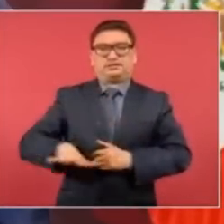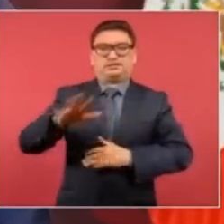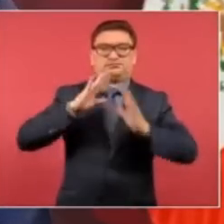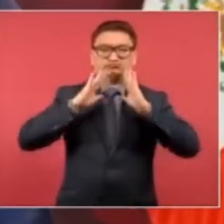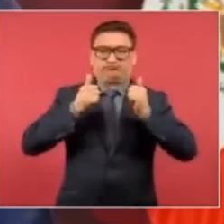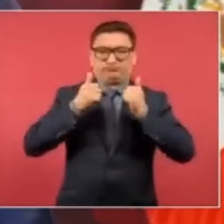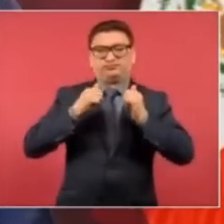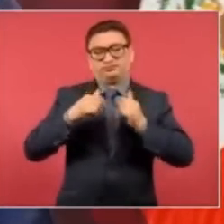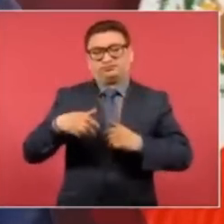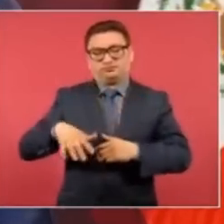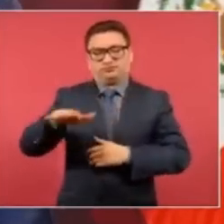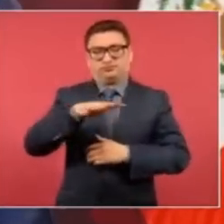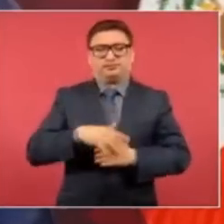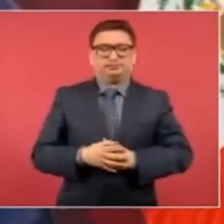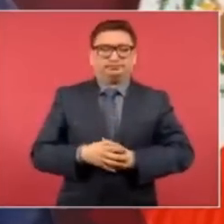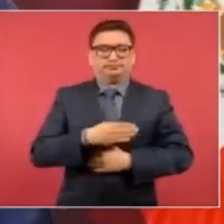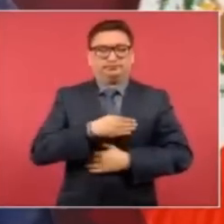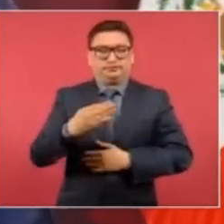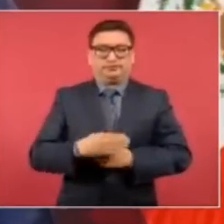haciendas. Bueno,